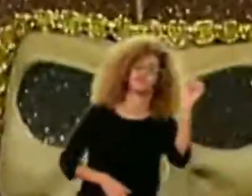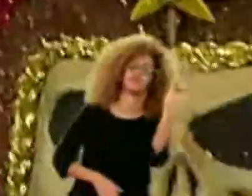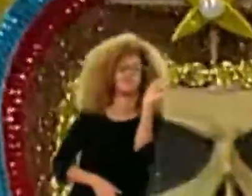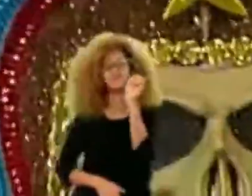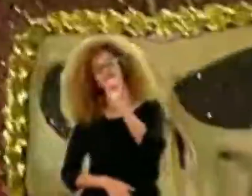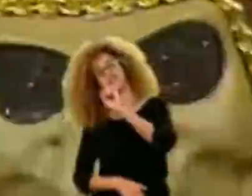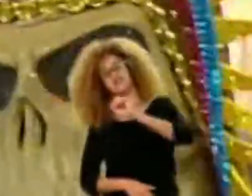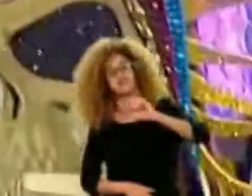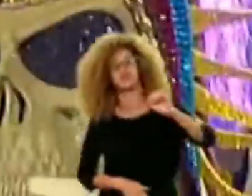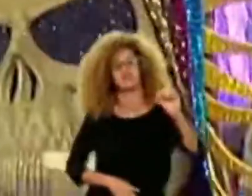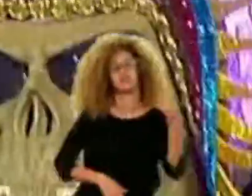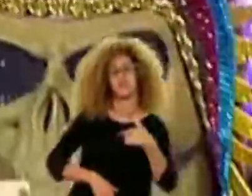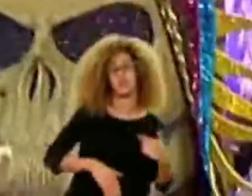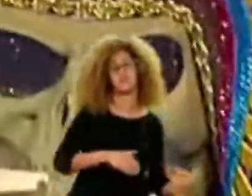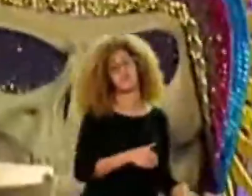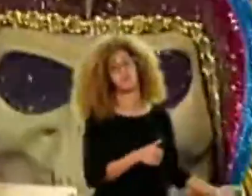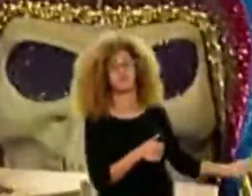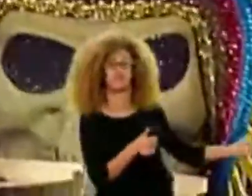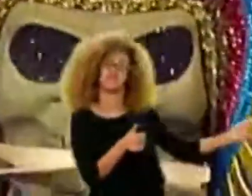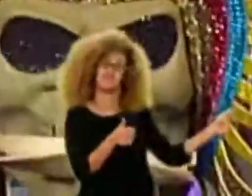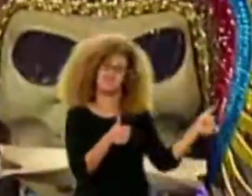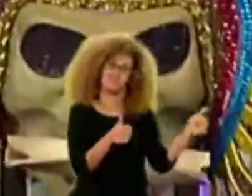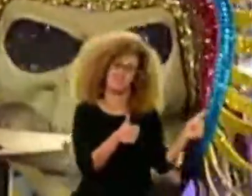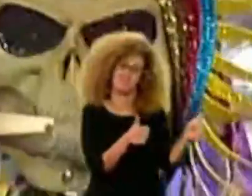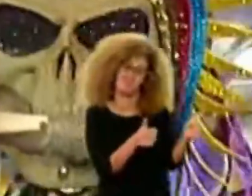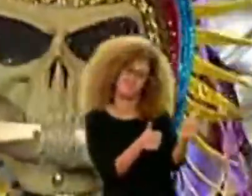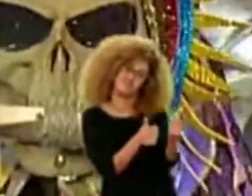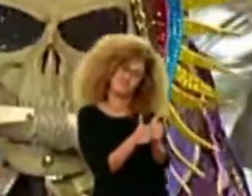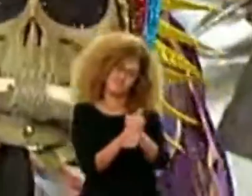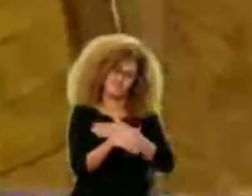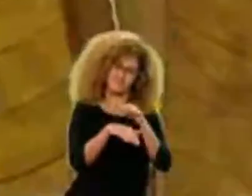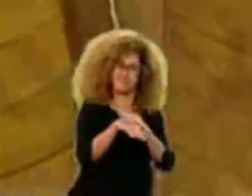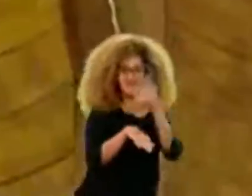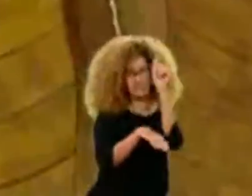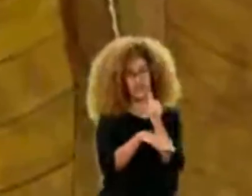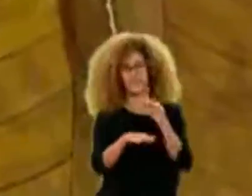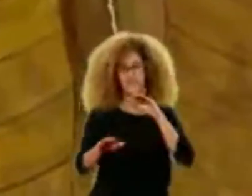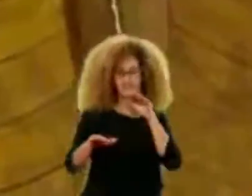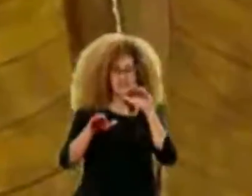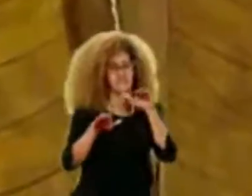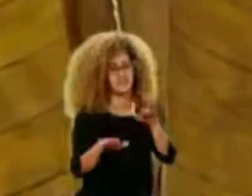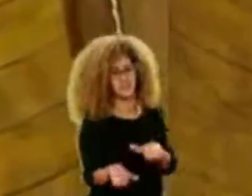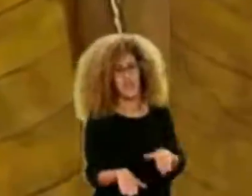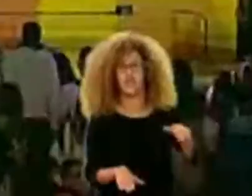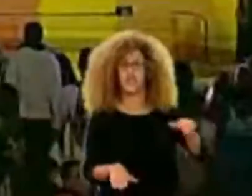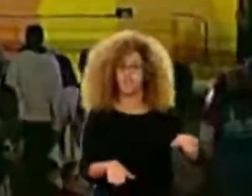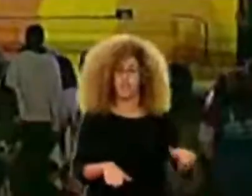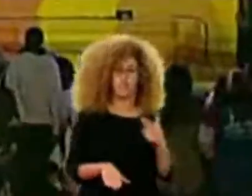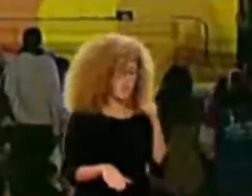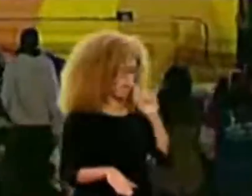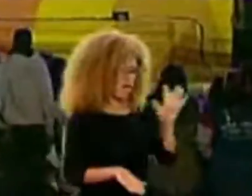Ah, y a mi lado, mi amigo fiel, aunque peligroso